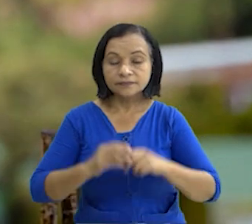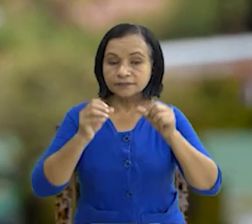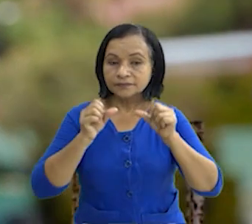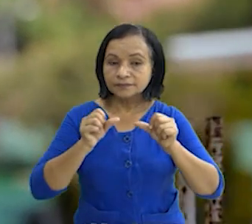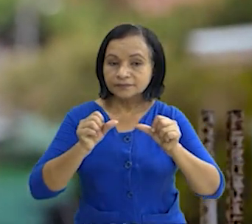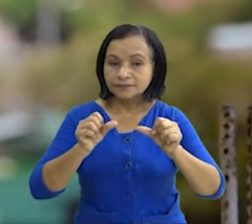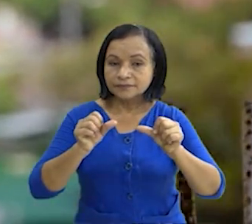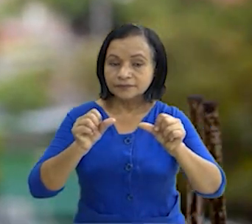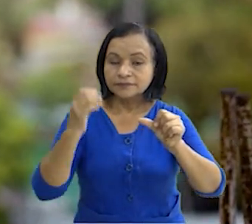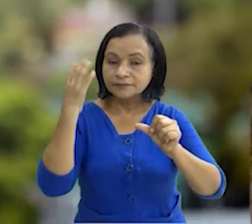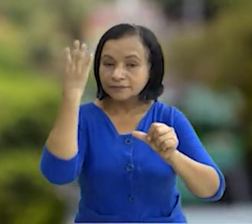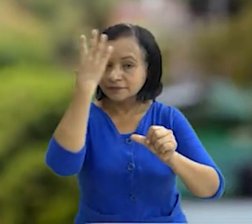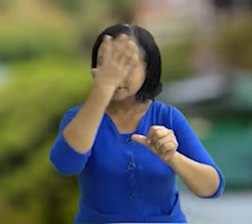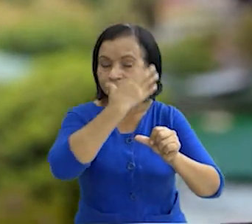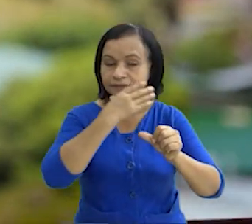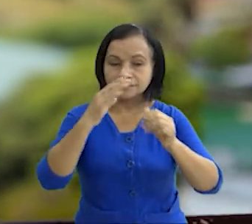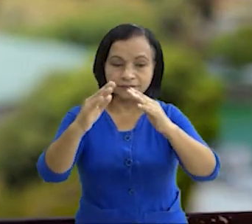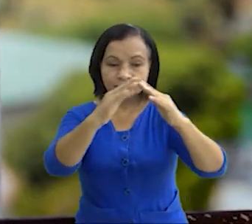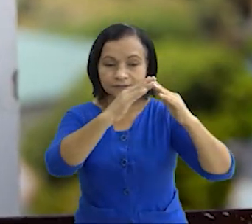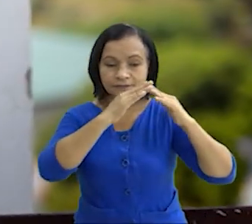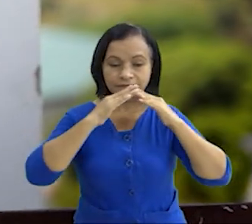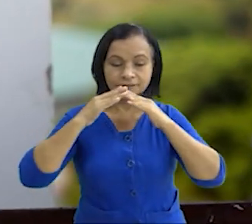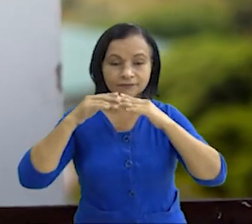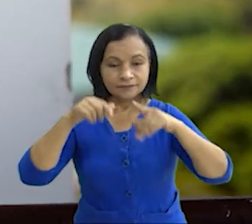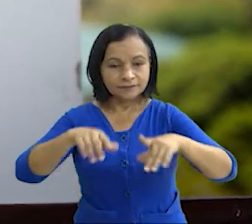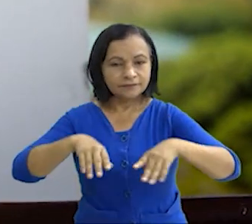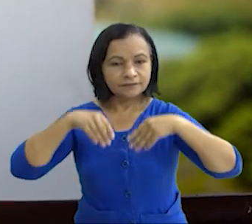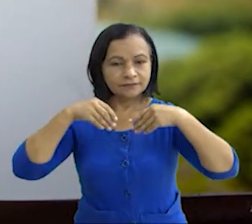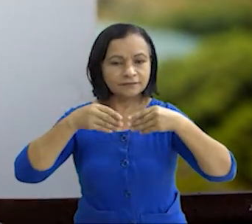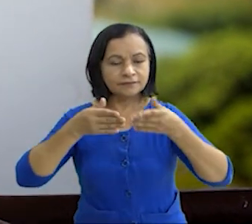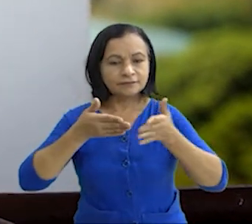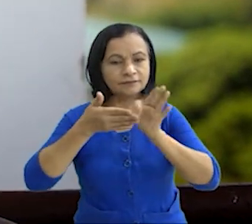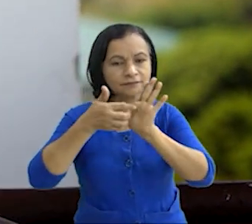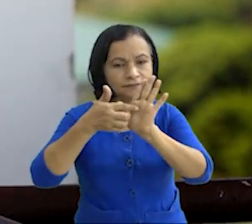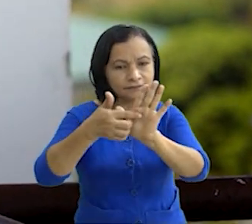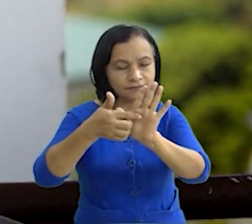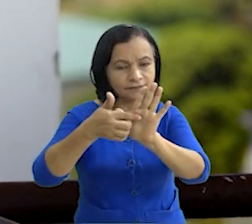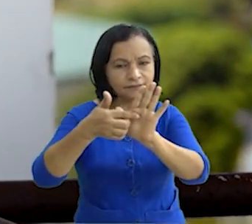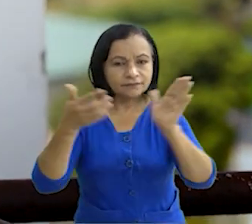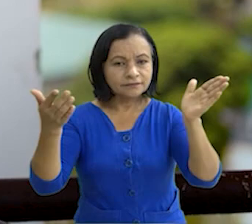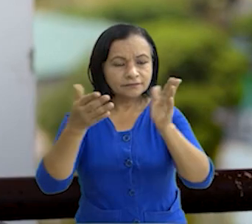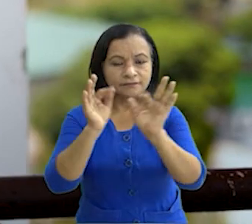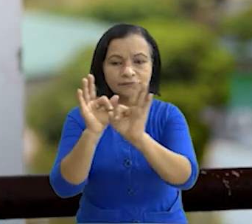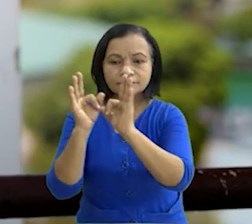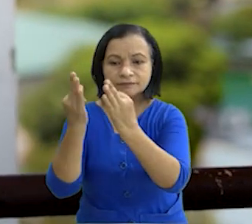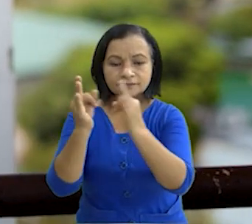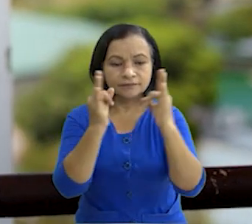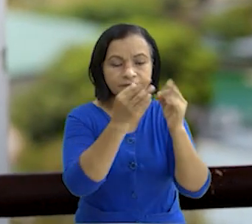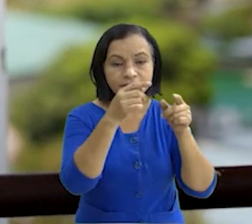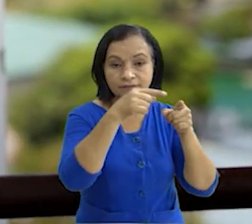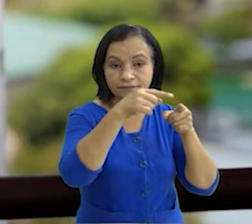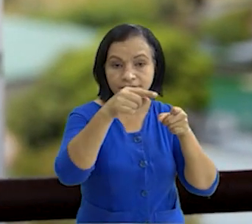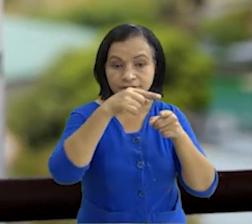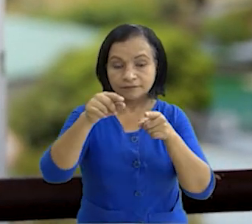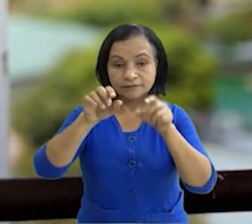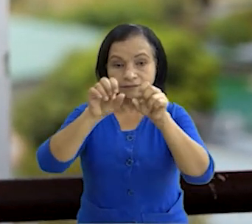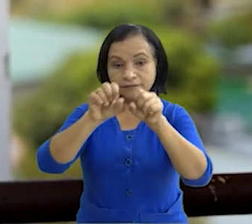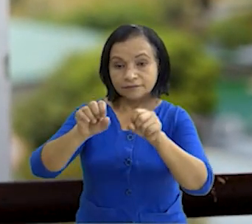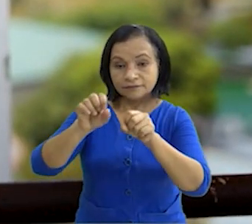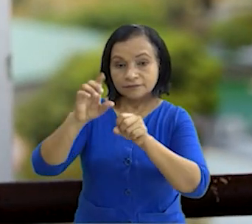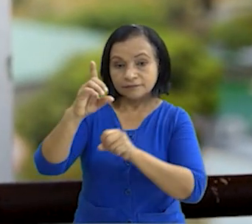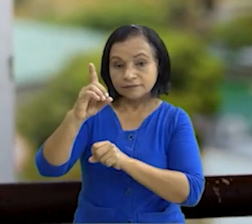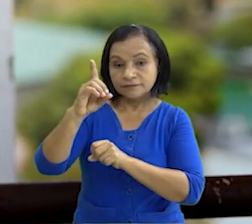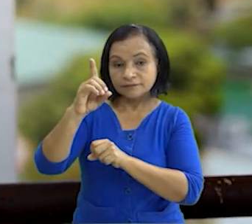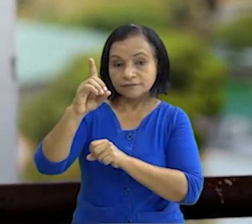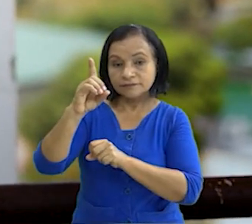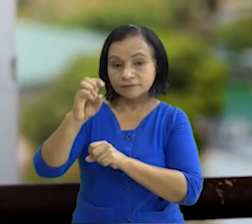Continuamos desde la bella ciudad de Juigalpa para mostrarles a ustedes un reporte acerca de cómo las familias del municipio de Santo Domingo